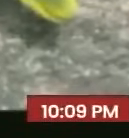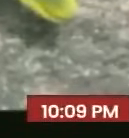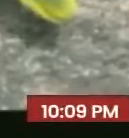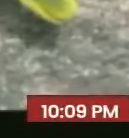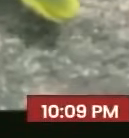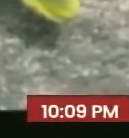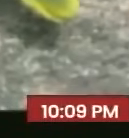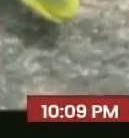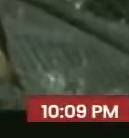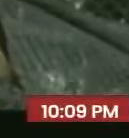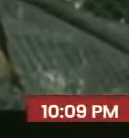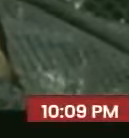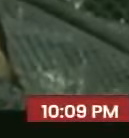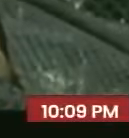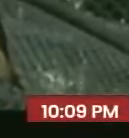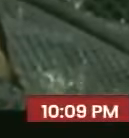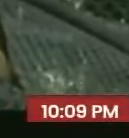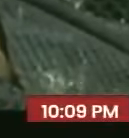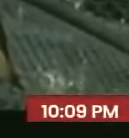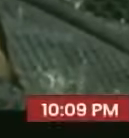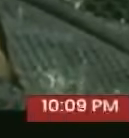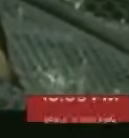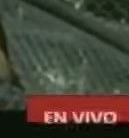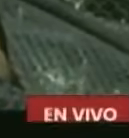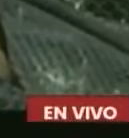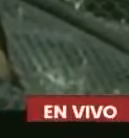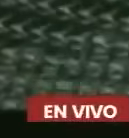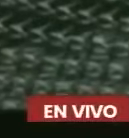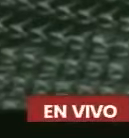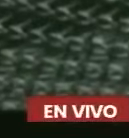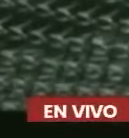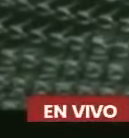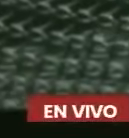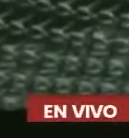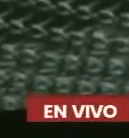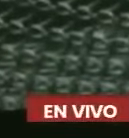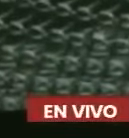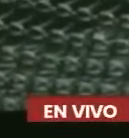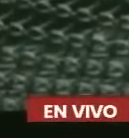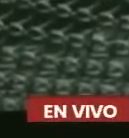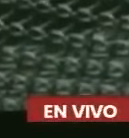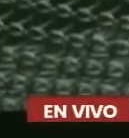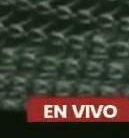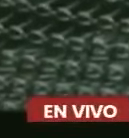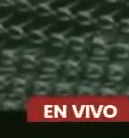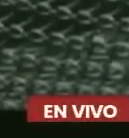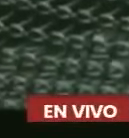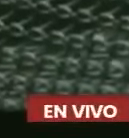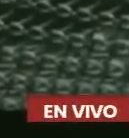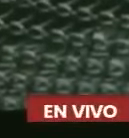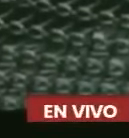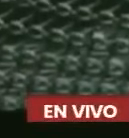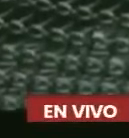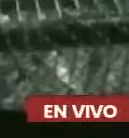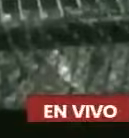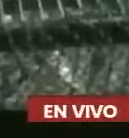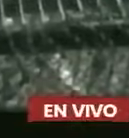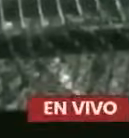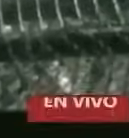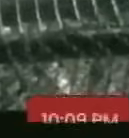Tenemos más de 37 especies de aves dentro del aviario, que incluye tucanes en sus diferentes